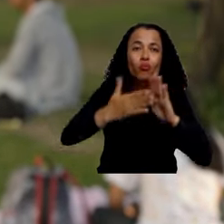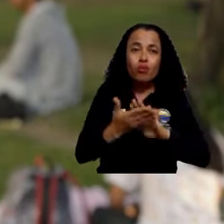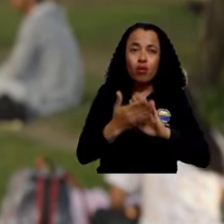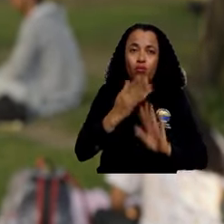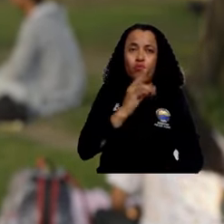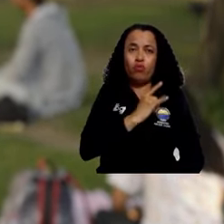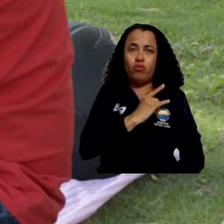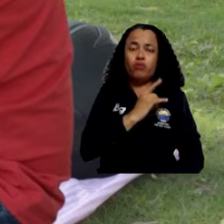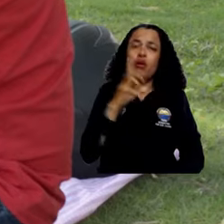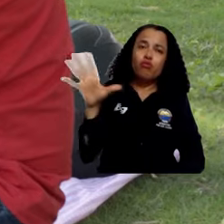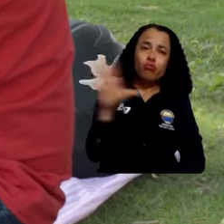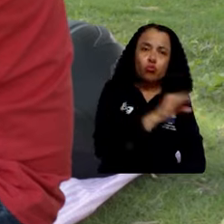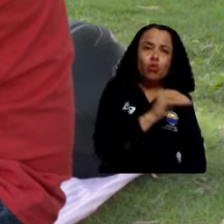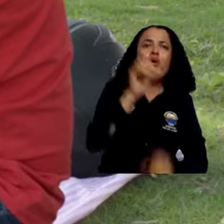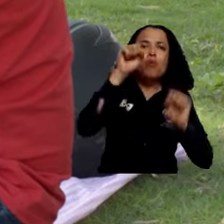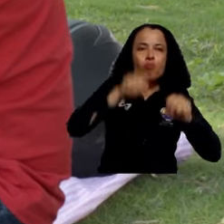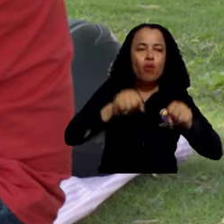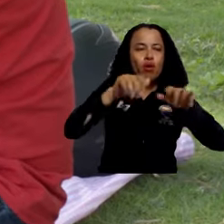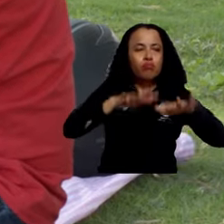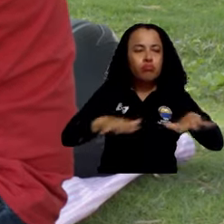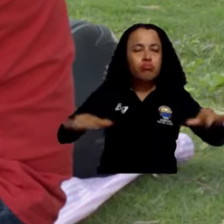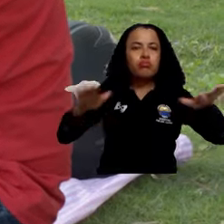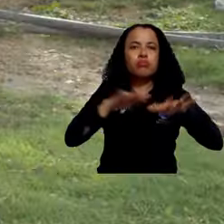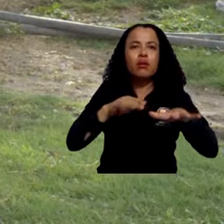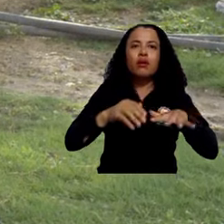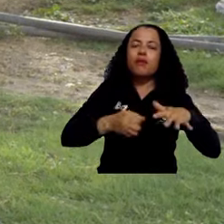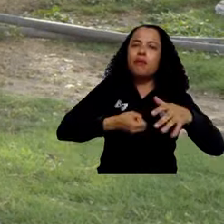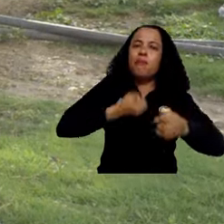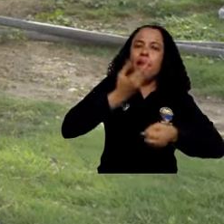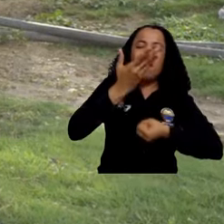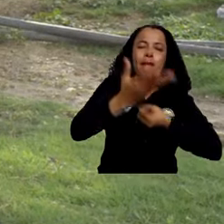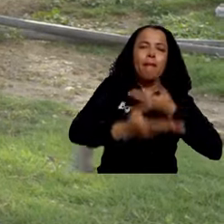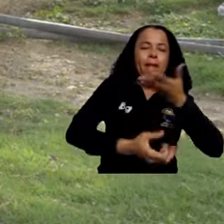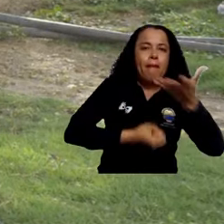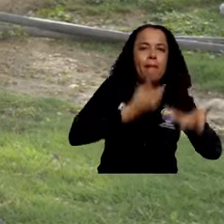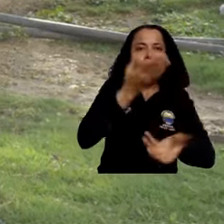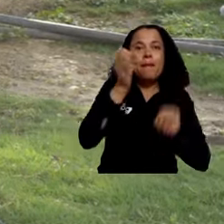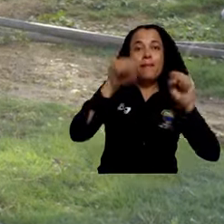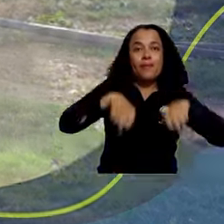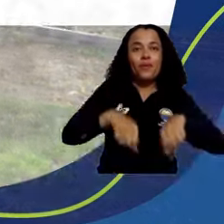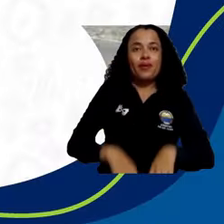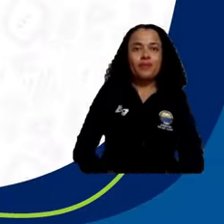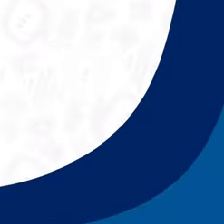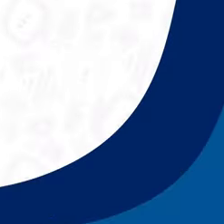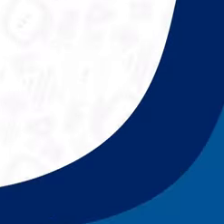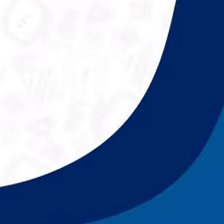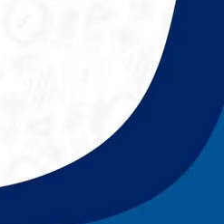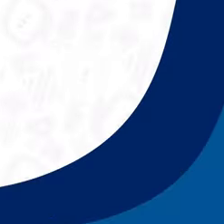comunidad universitaria tenga ese espacio en el que pueda expresarse abiertamente.